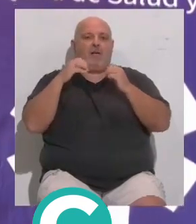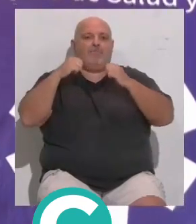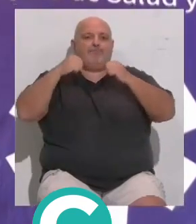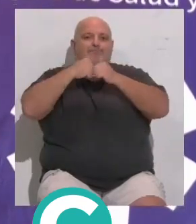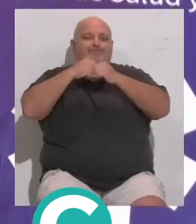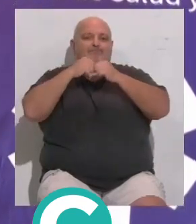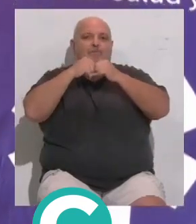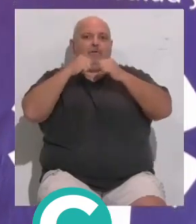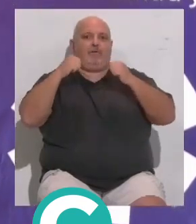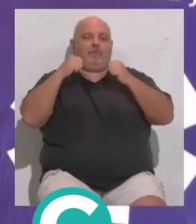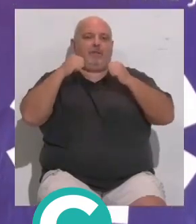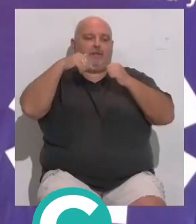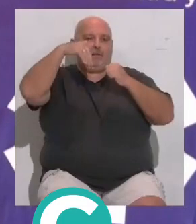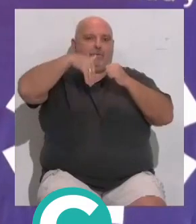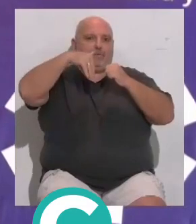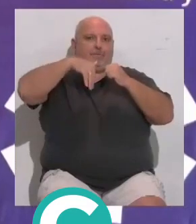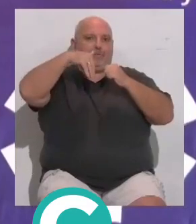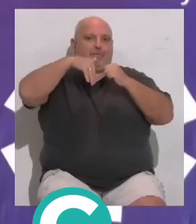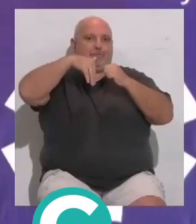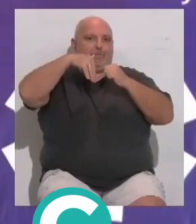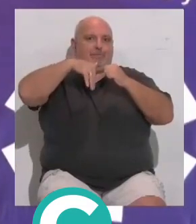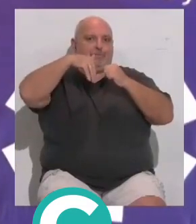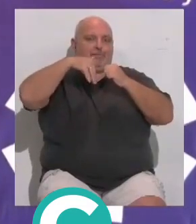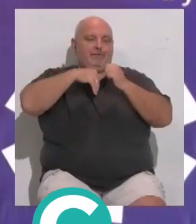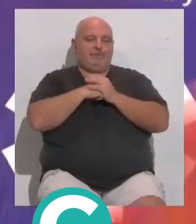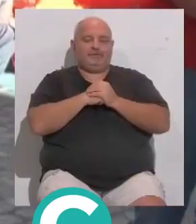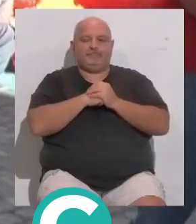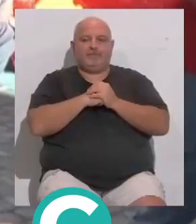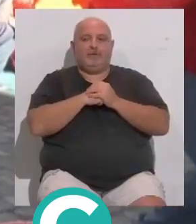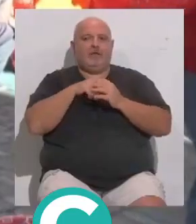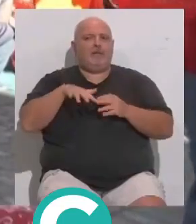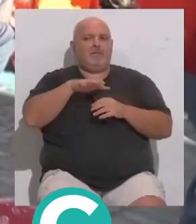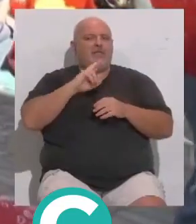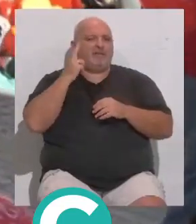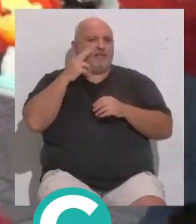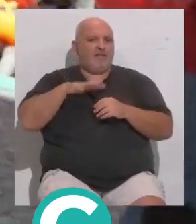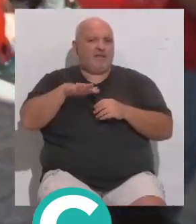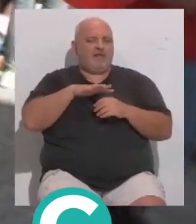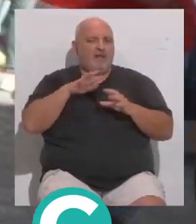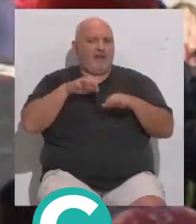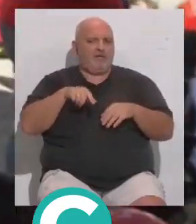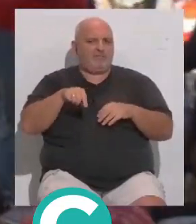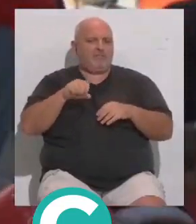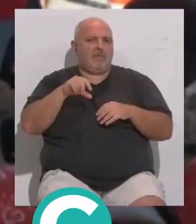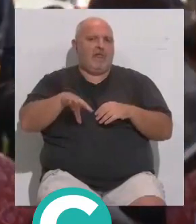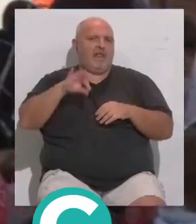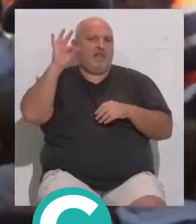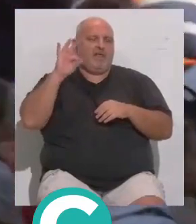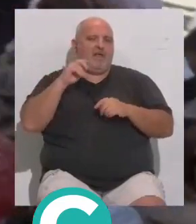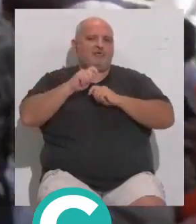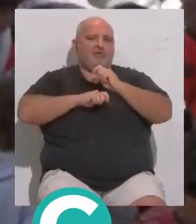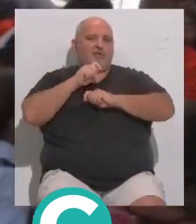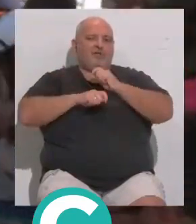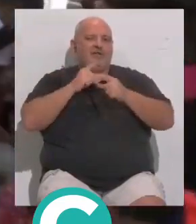interfieran en el paso de aire por la vía respiratoria alta. Este espacio del casco histórico de Cádiz ha sido el elegido por la